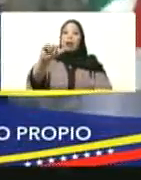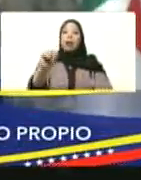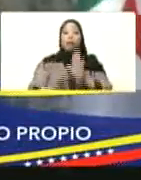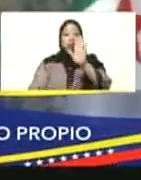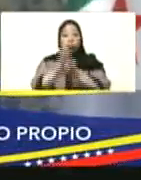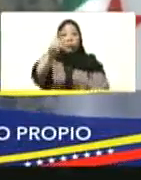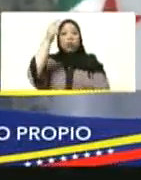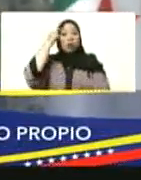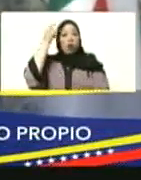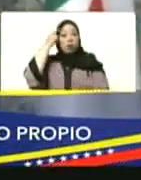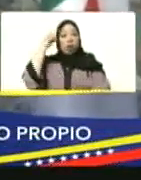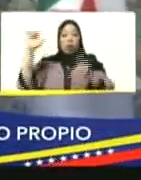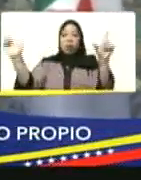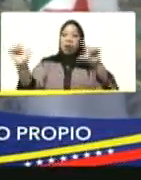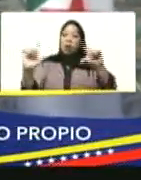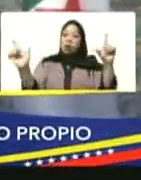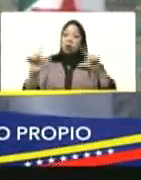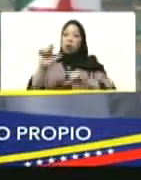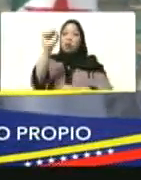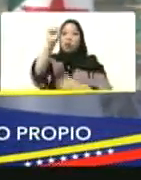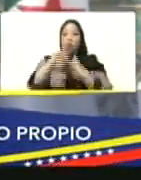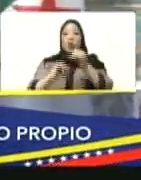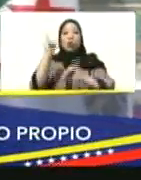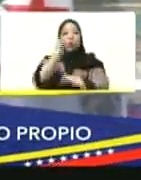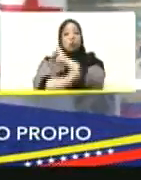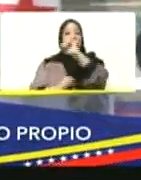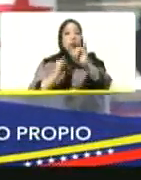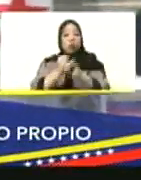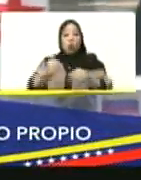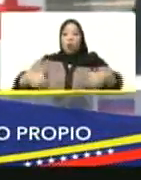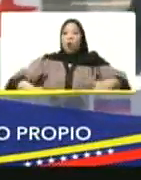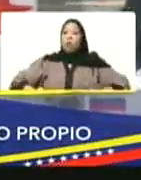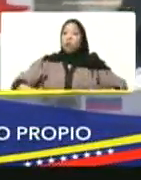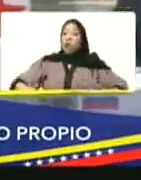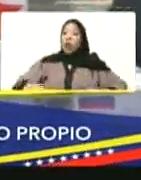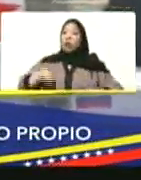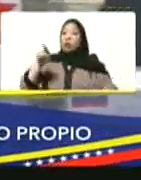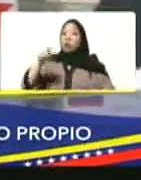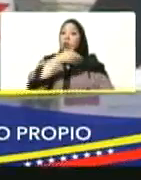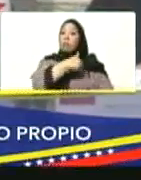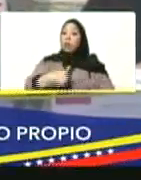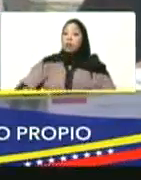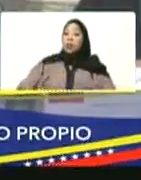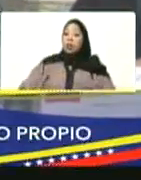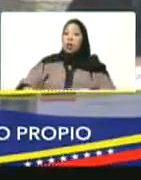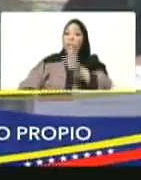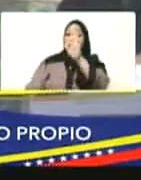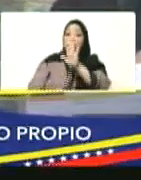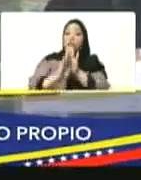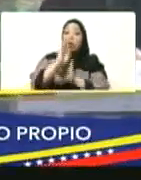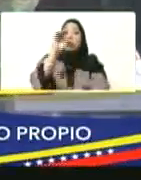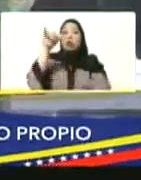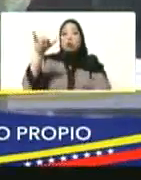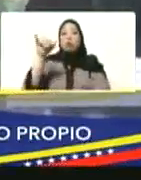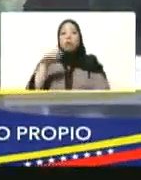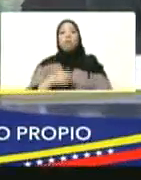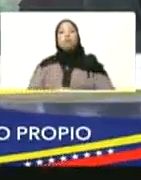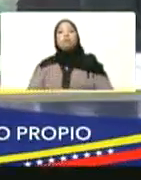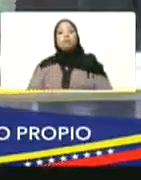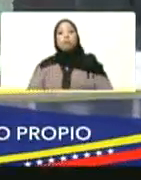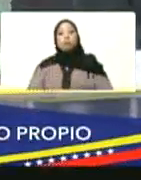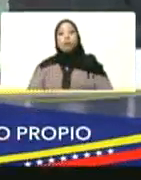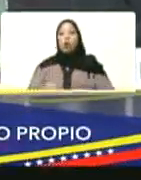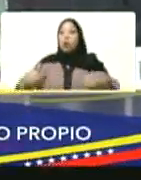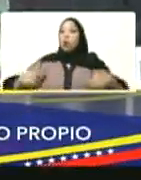de Telesur et d'autres médias internationaux les efforts que vous avez entrepris pour parvenir à la récupération de l'Algérie. Por